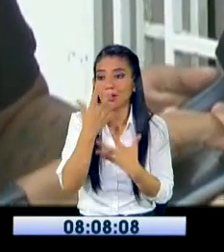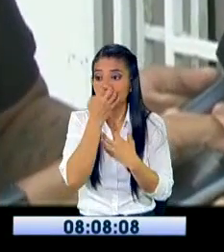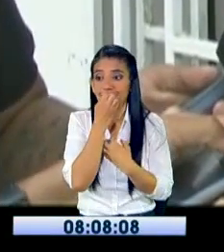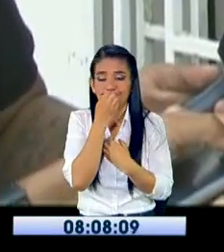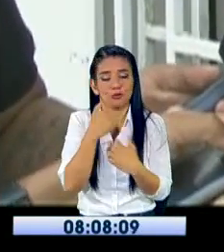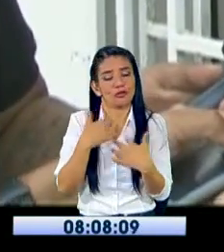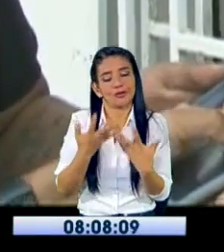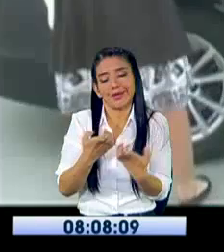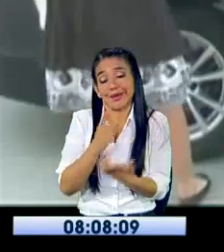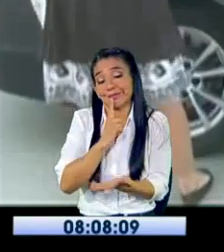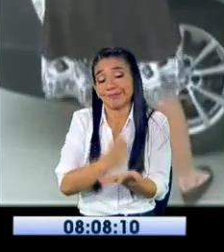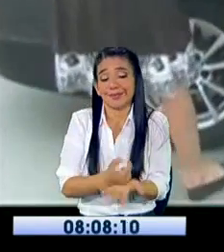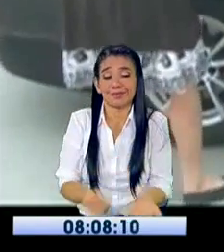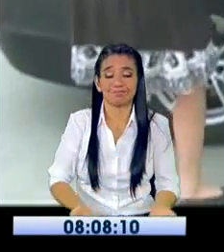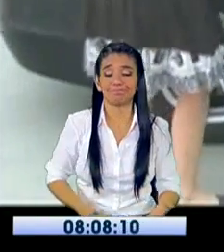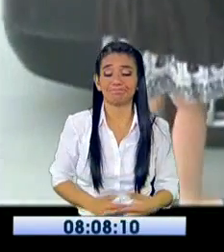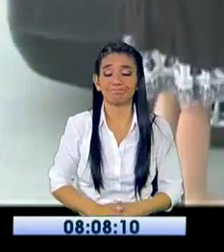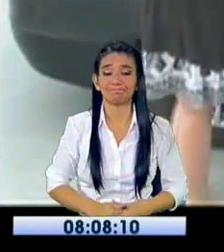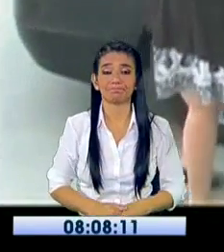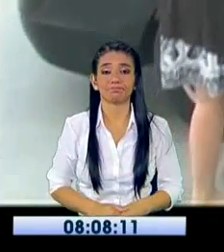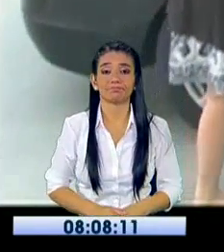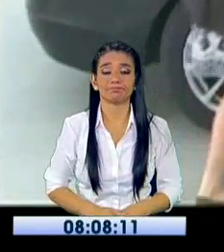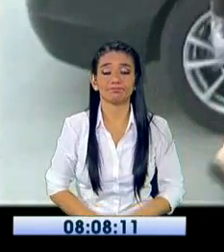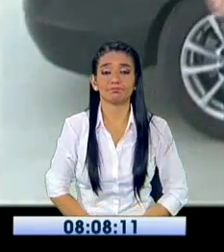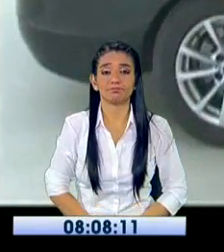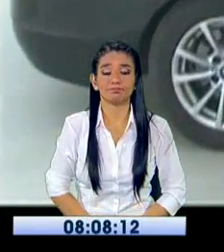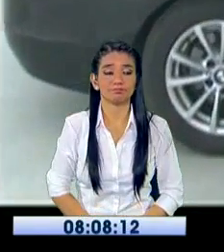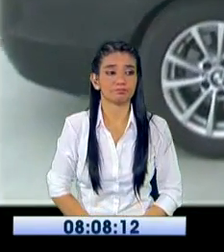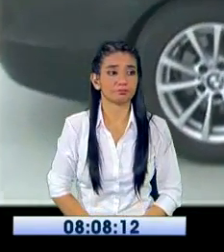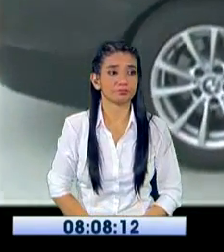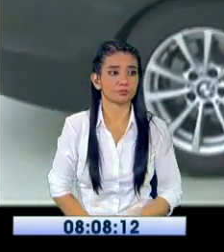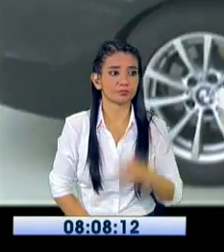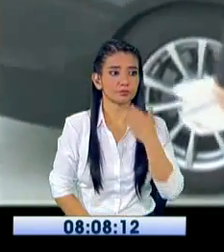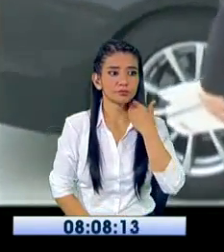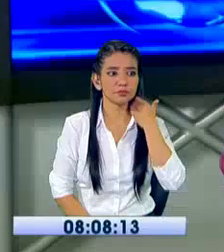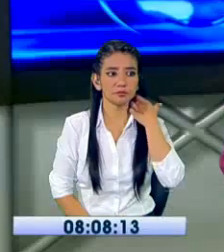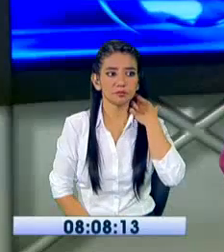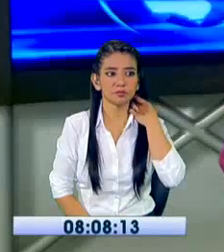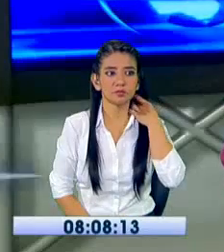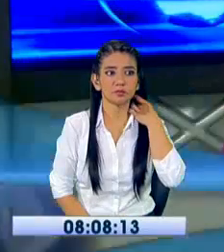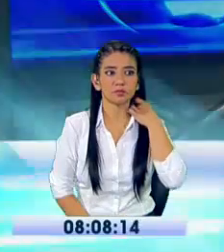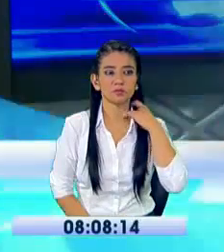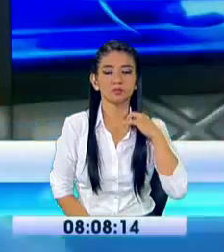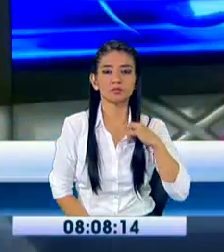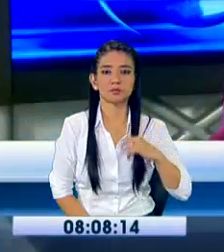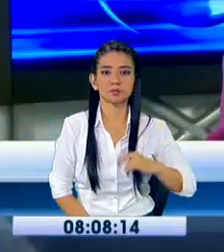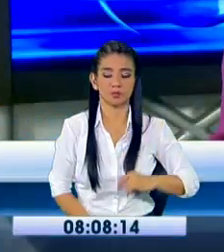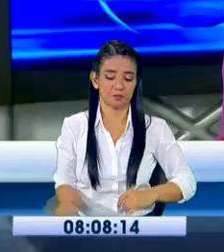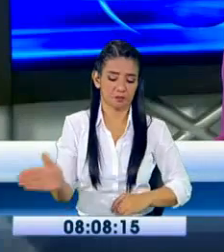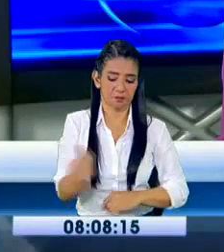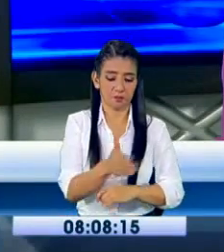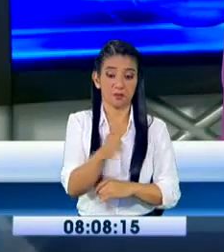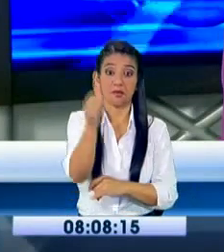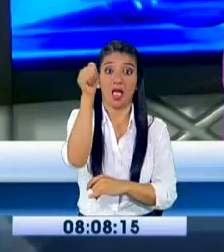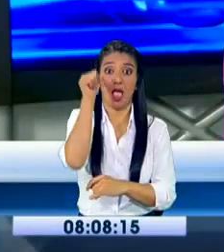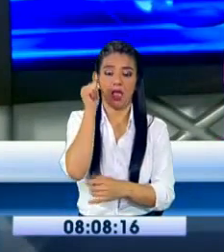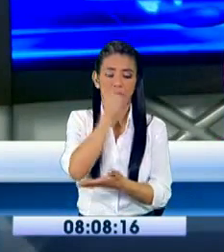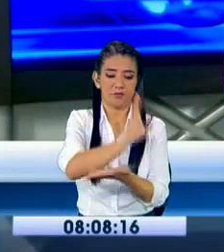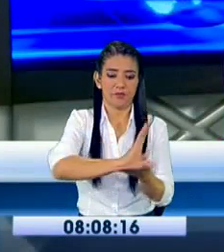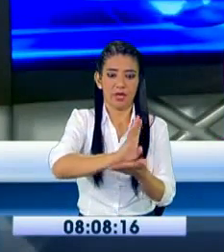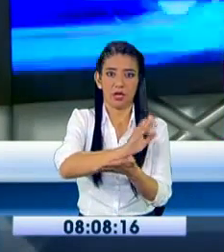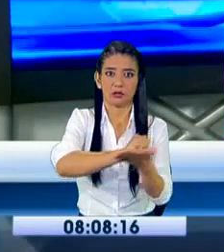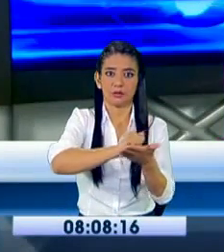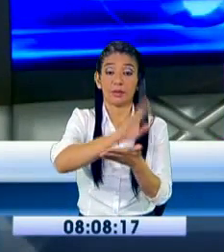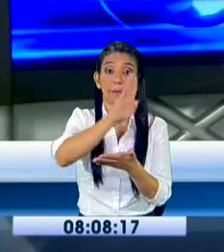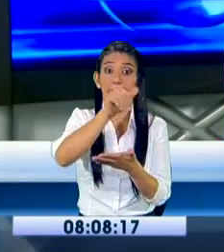se acordó conformar una comisión entre la alcaldía y los vecinos de los barrios, así como también con los dirigentes de las trabajadoras sexuales para buscar